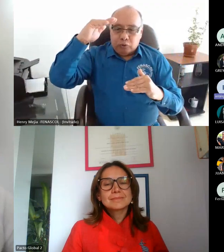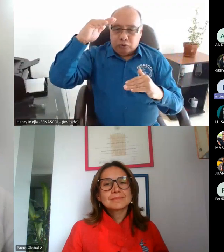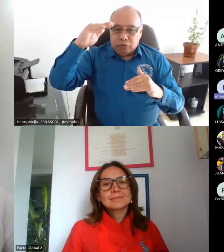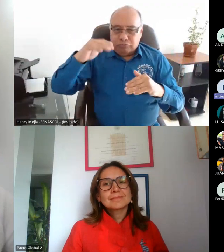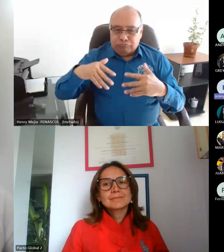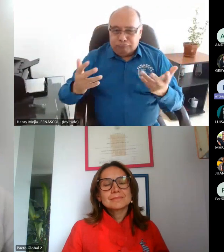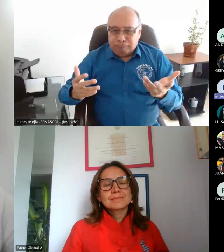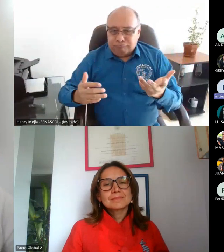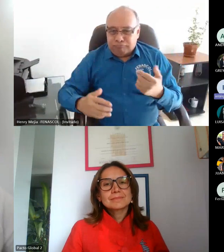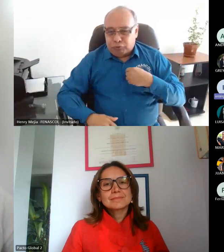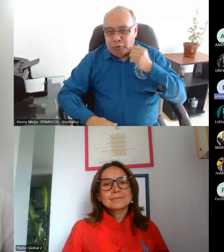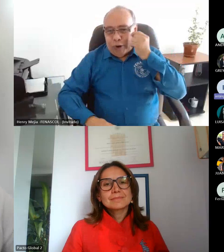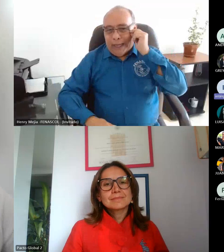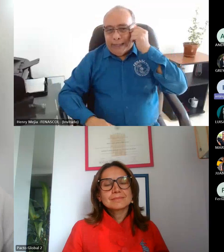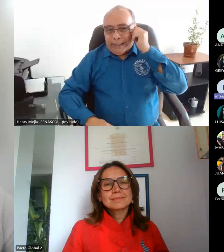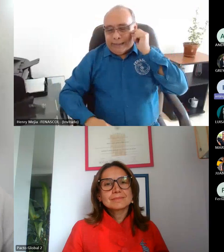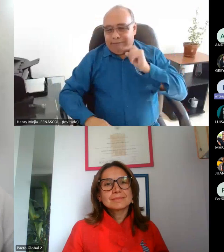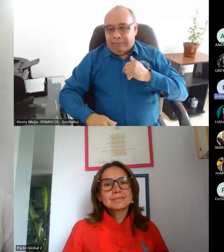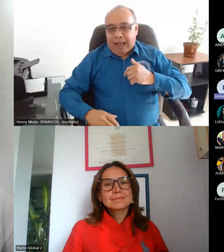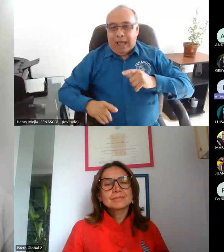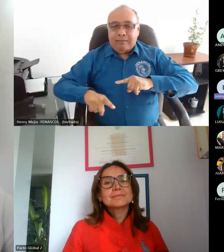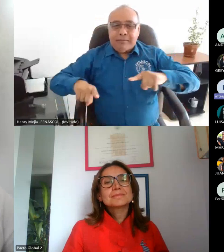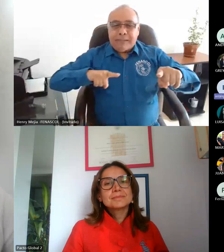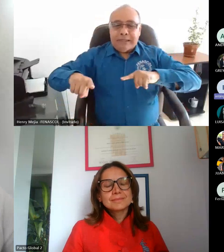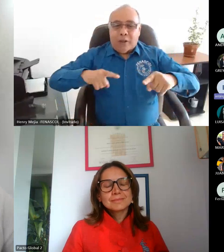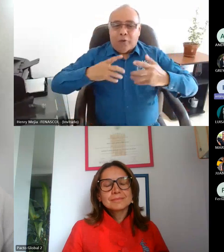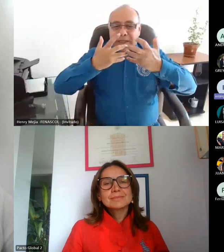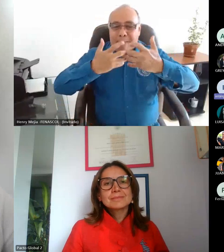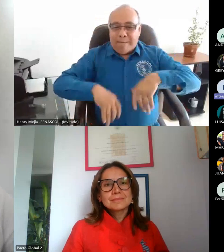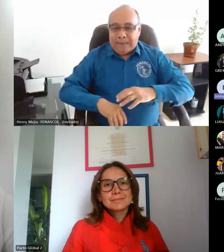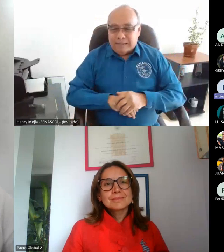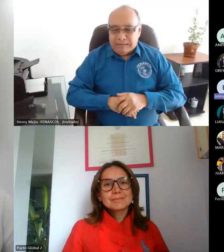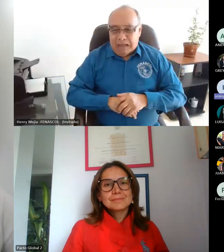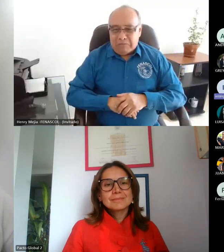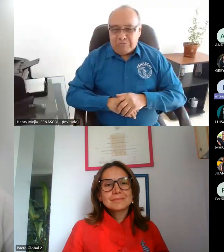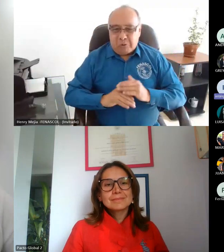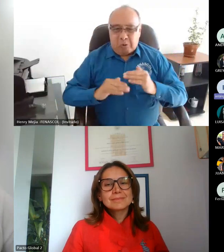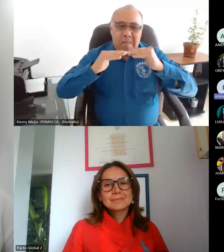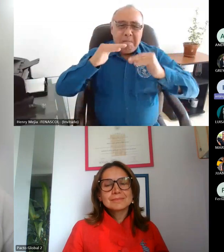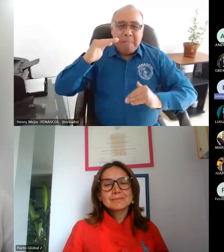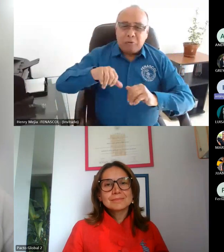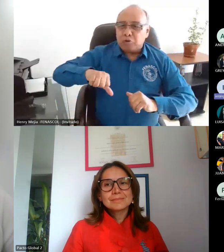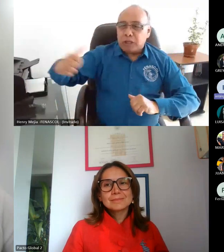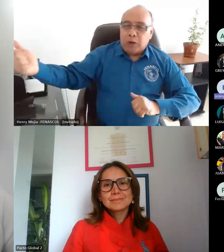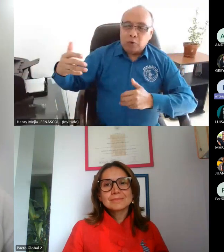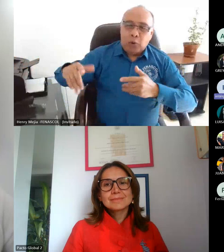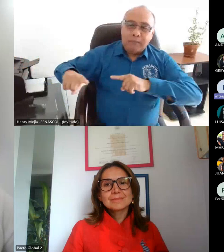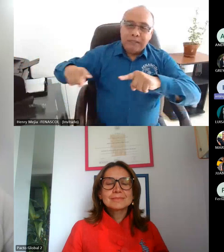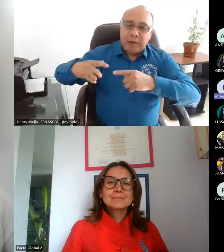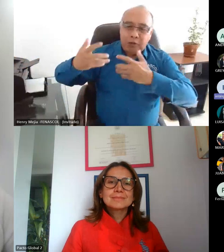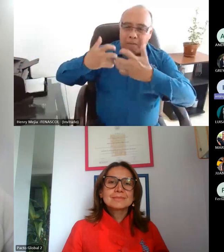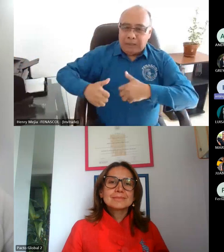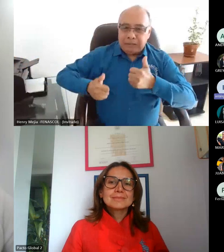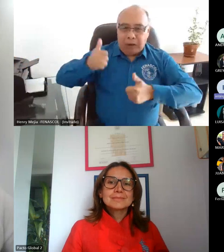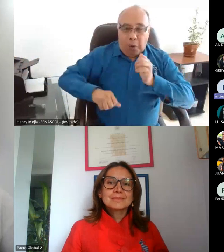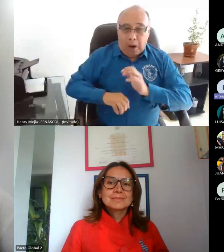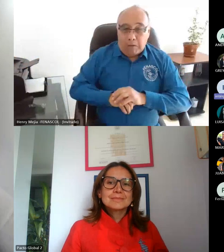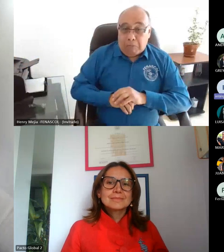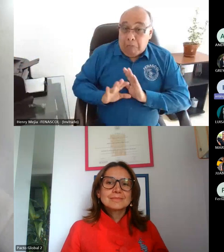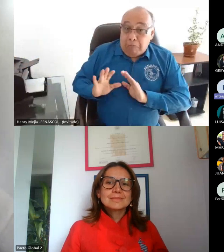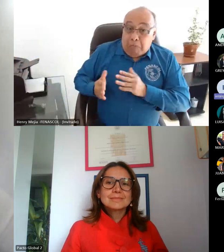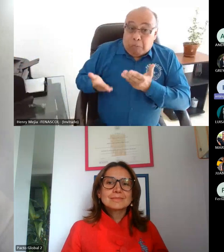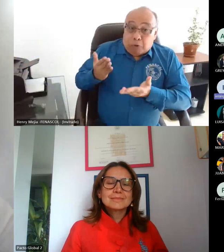discapacidad y que es menos que el otro Sí por ejemplo eh yo Henry administrador de empresa